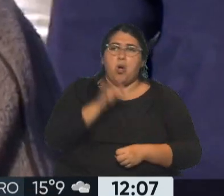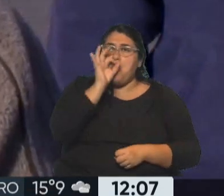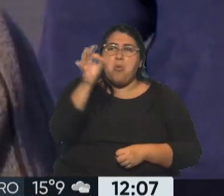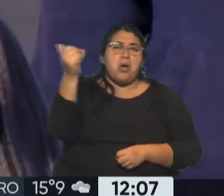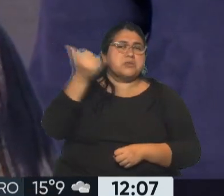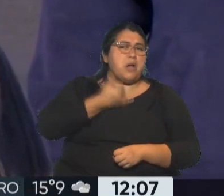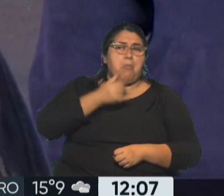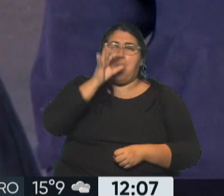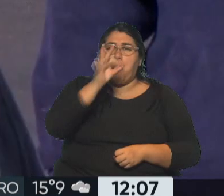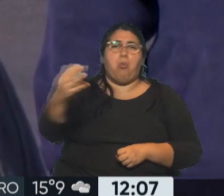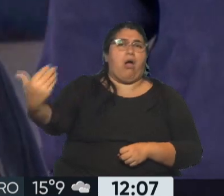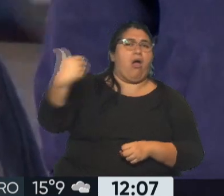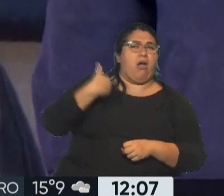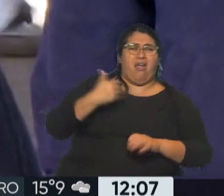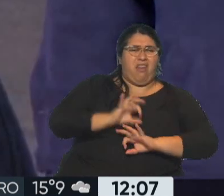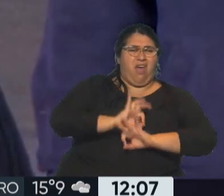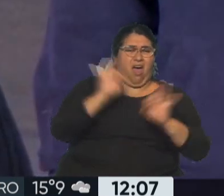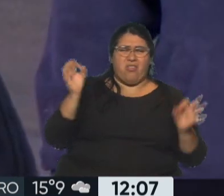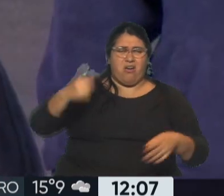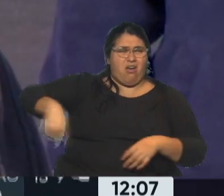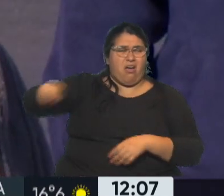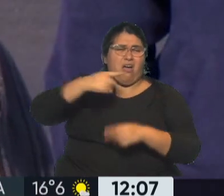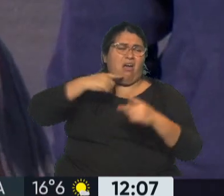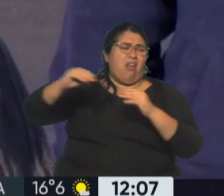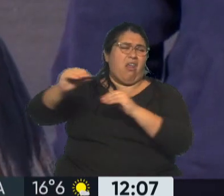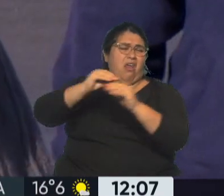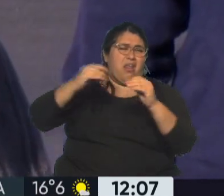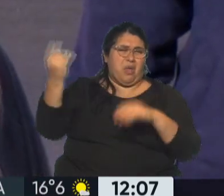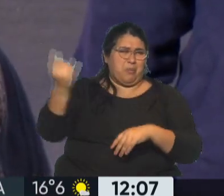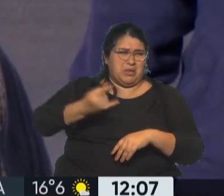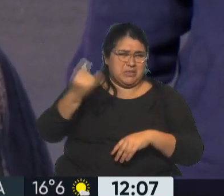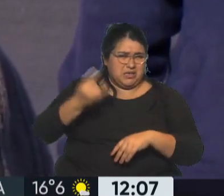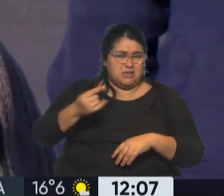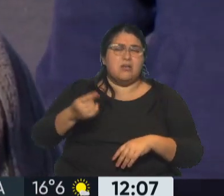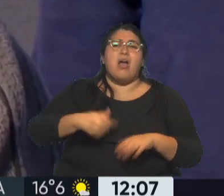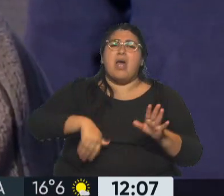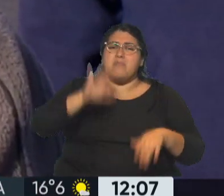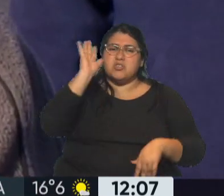se acercaron, es todo mentira de ellos. Y así pasa con todos los crímenes. No se ponen a